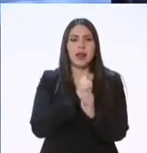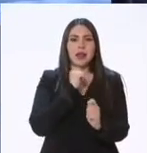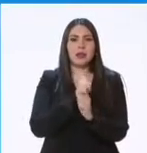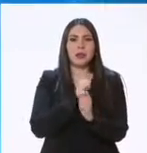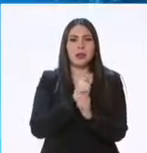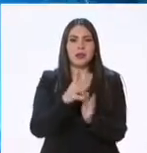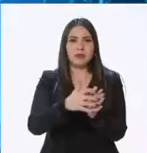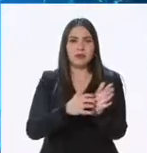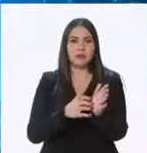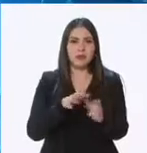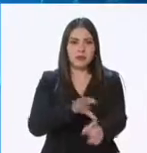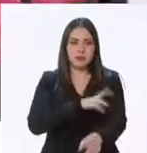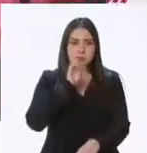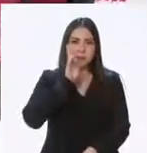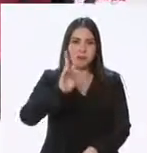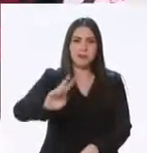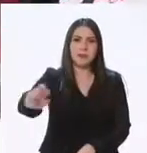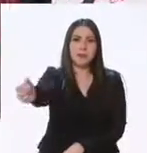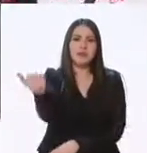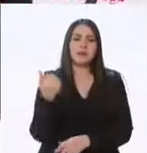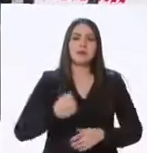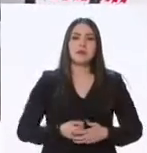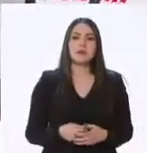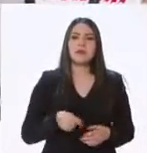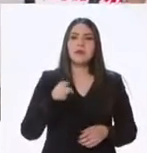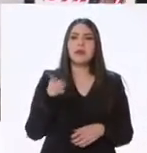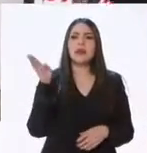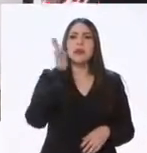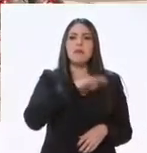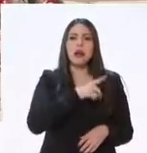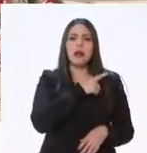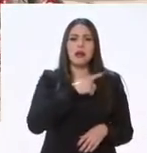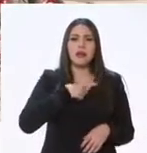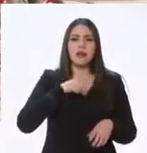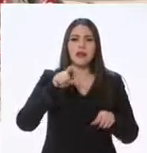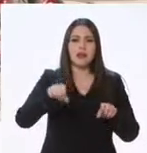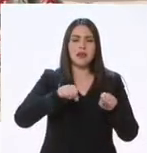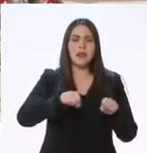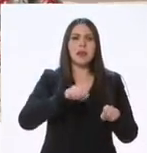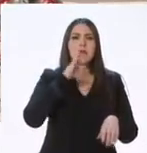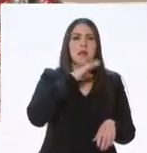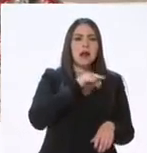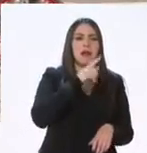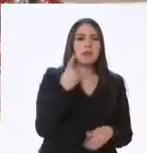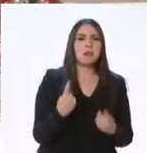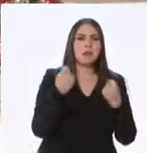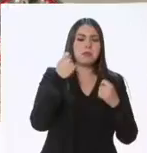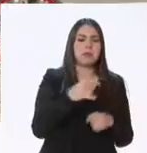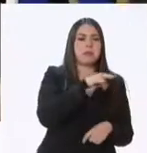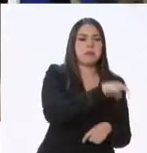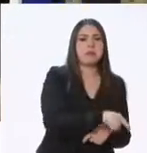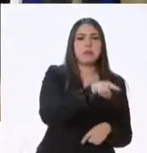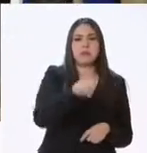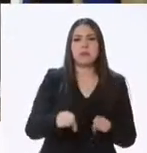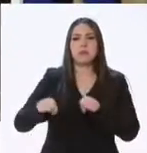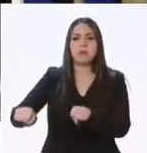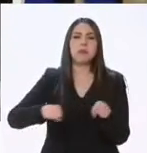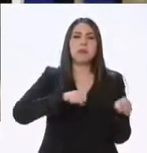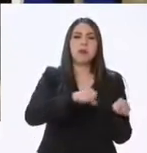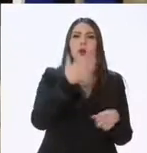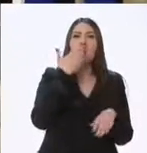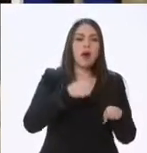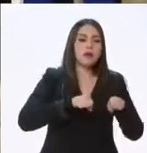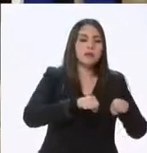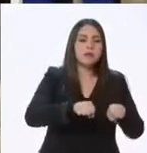Veamos. El mal uso y estacionado de bicicletas compartidas continúa representando una molestia para algunos vecinos en las